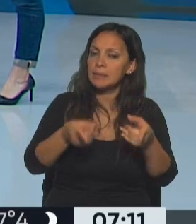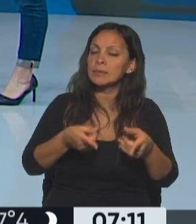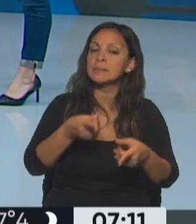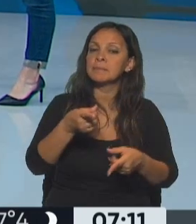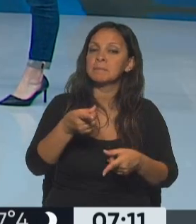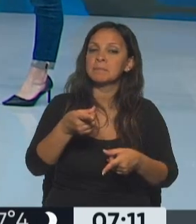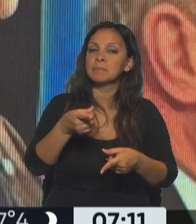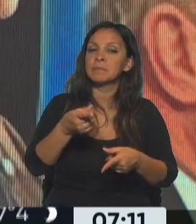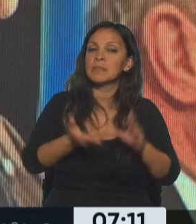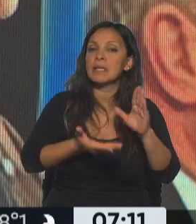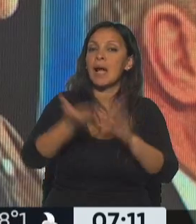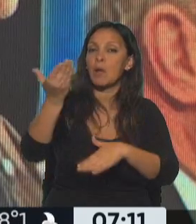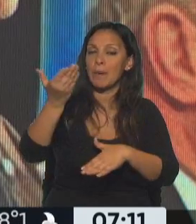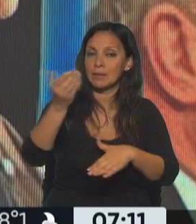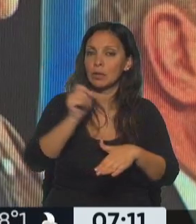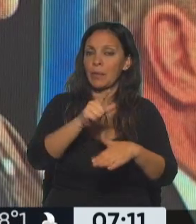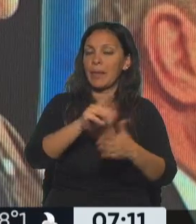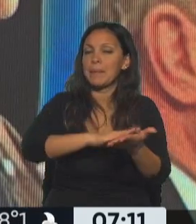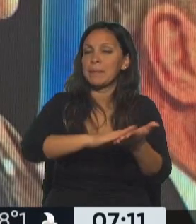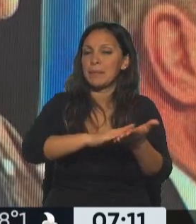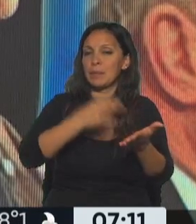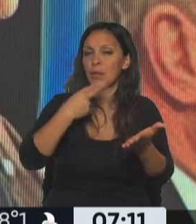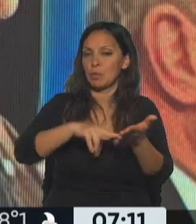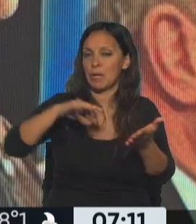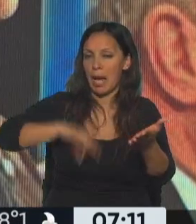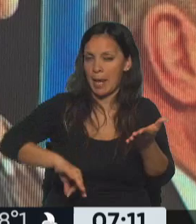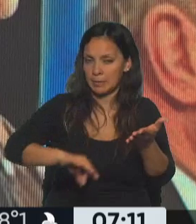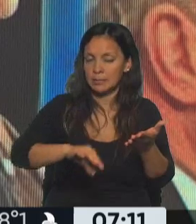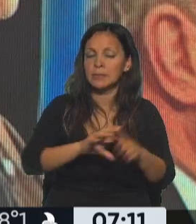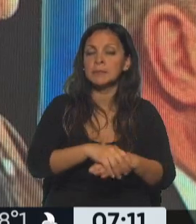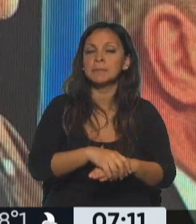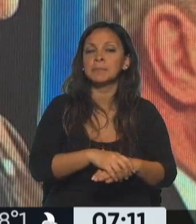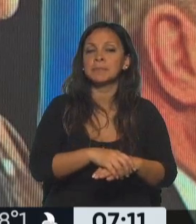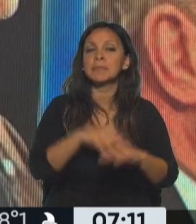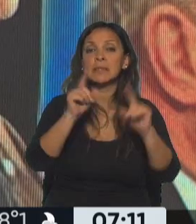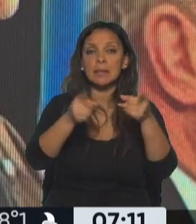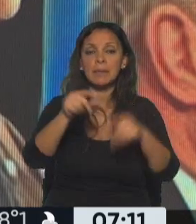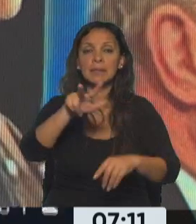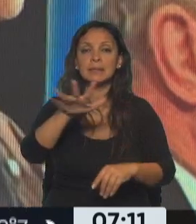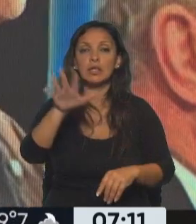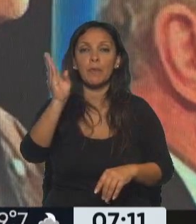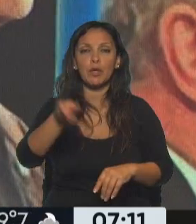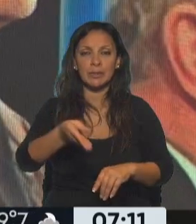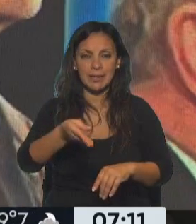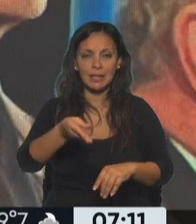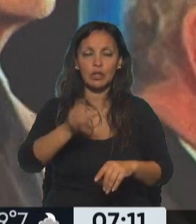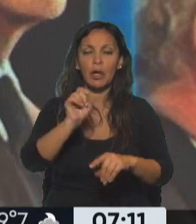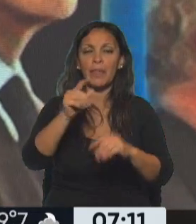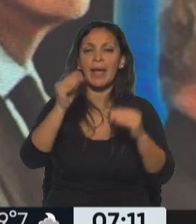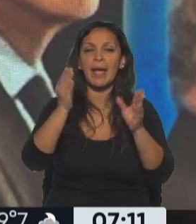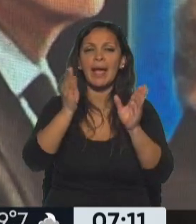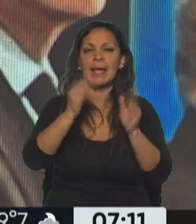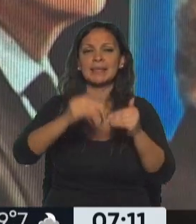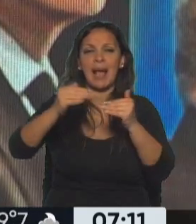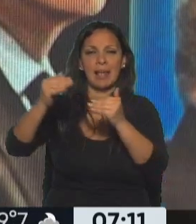también el aumento del mínimo imponible y también ganancias. El aumento de un 35% en las escalas, algo que no se había modificado hace años,